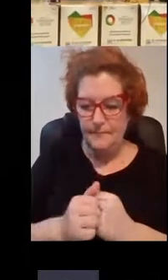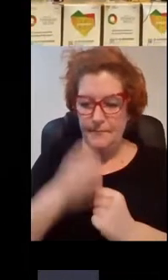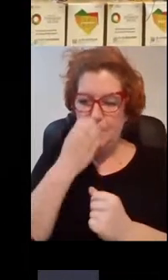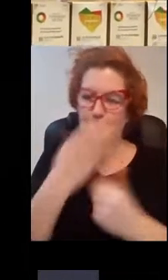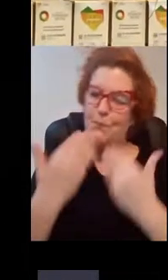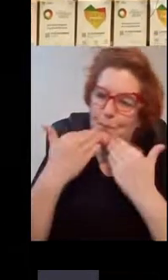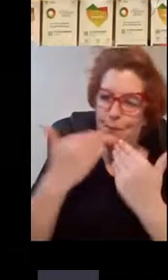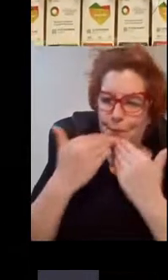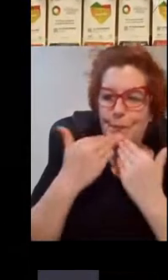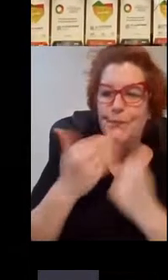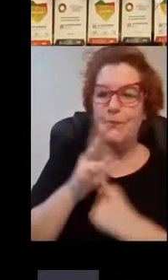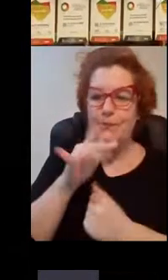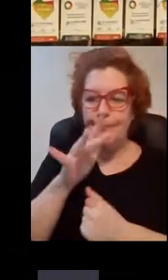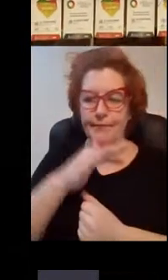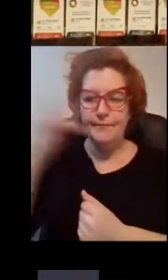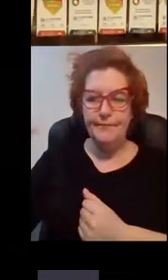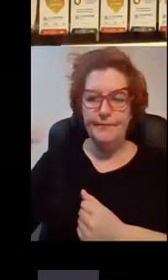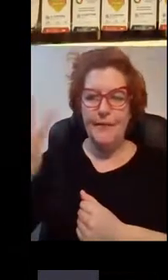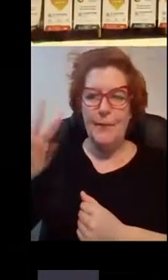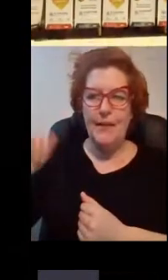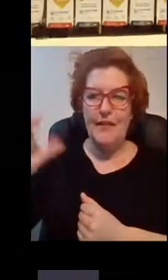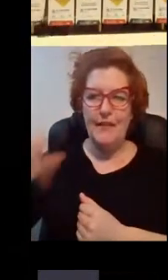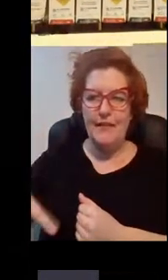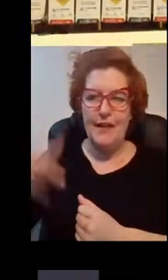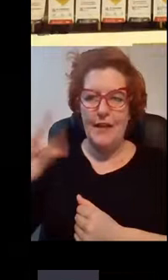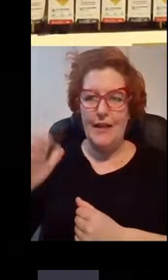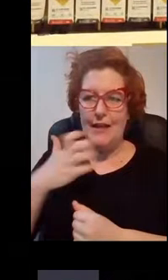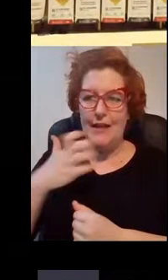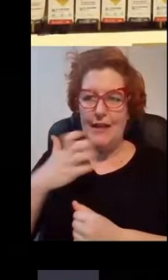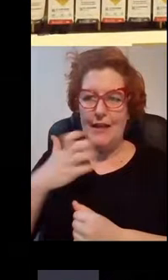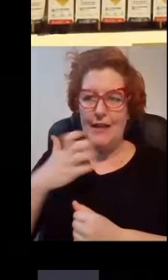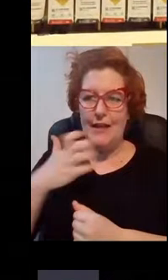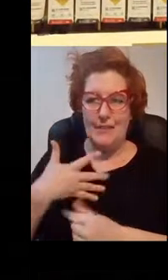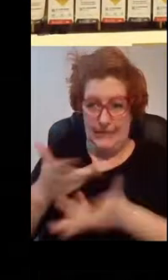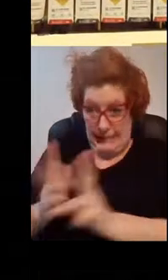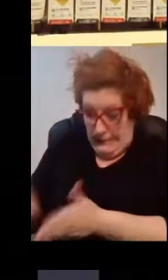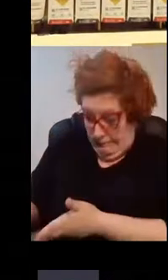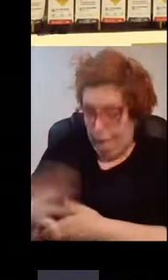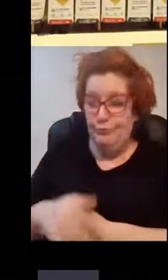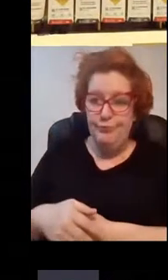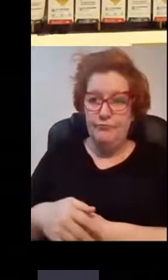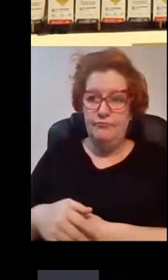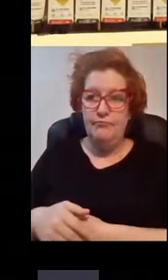Muchas gracias, Vicente. Pues si quieres, siéntate. Aquí, me voy a cambiar.